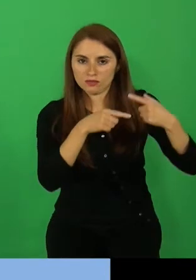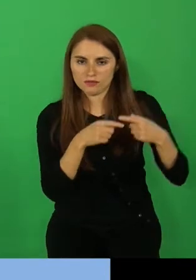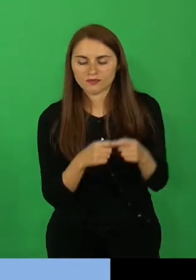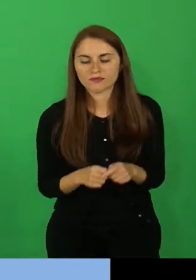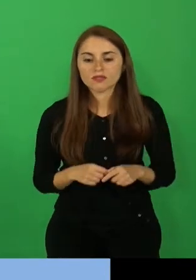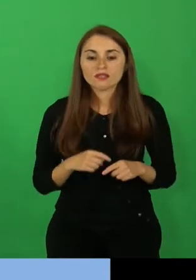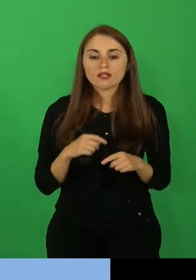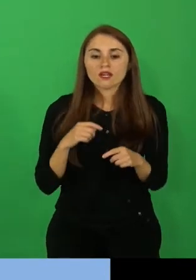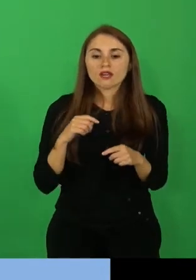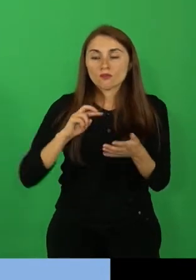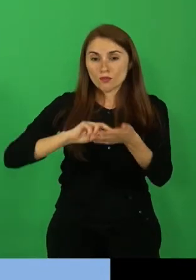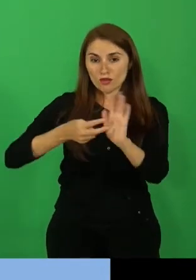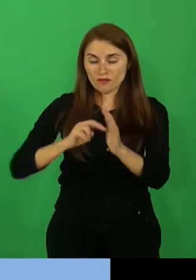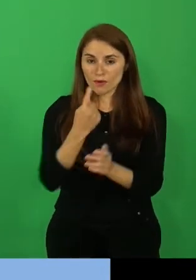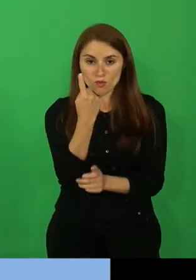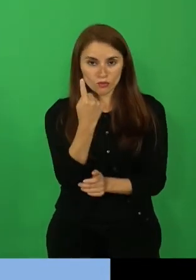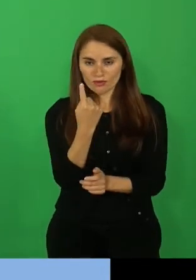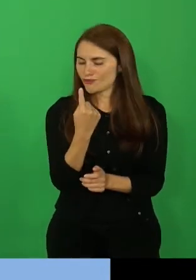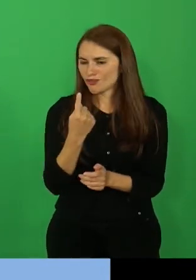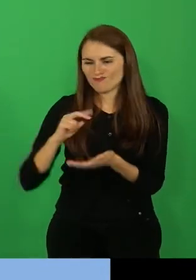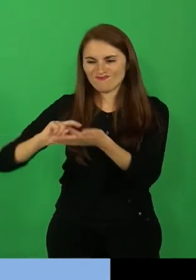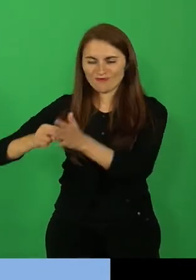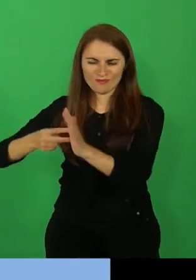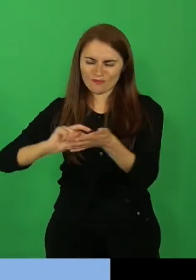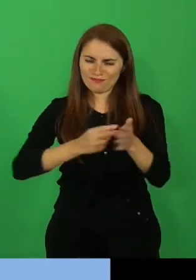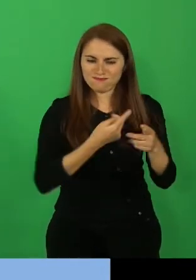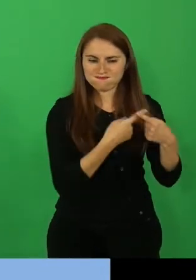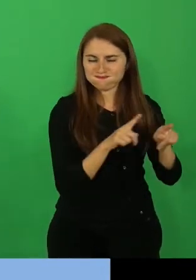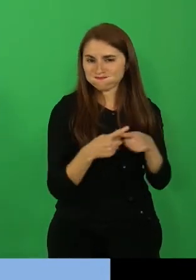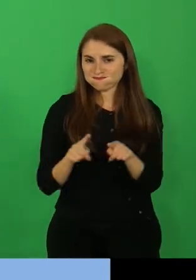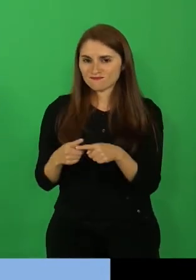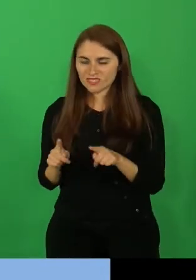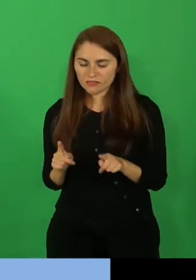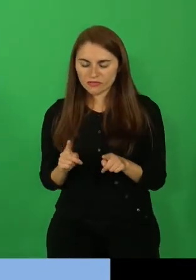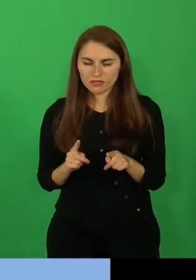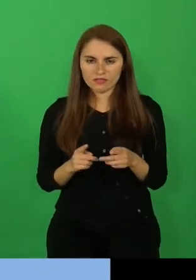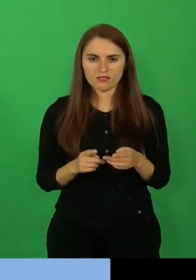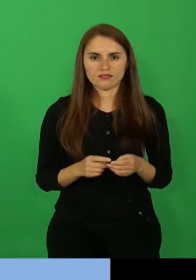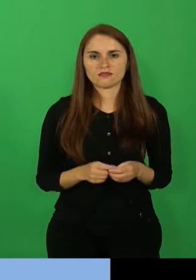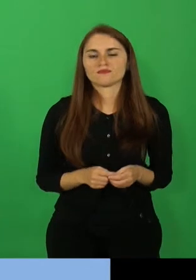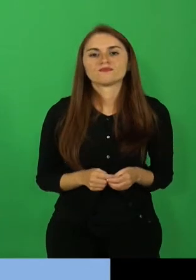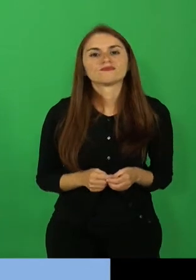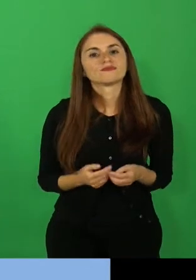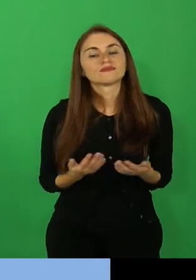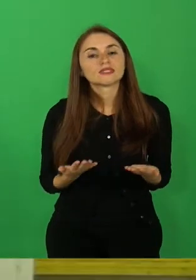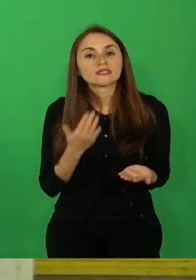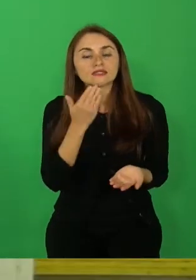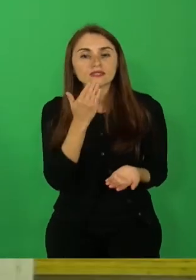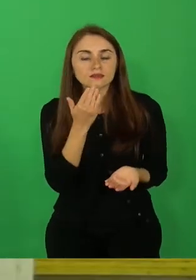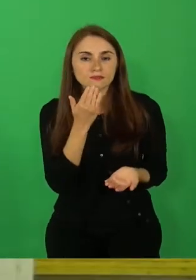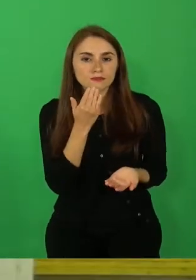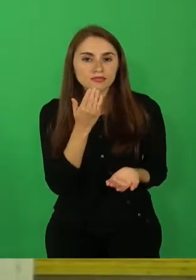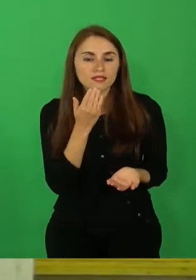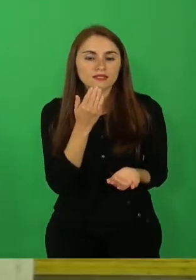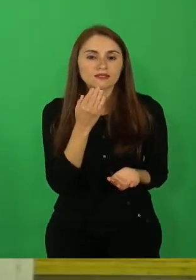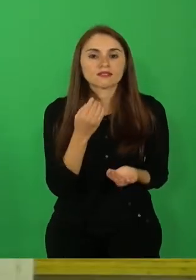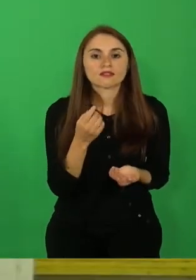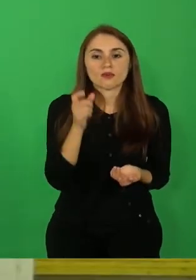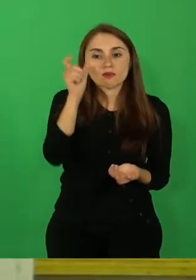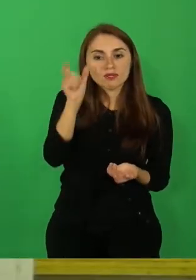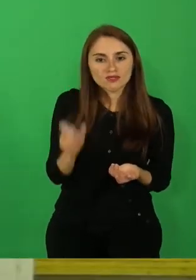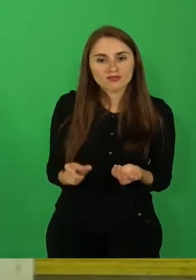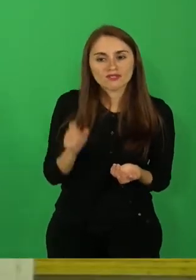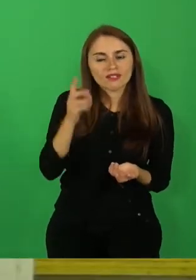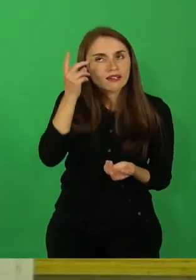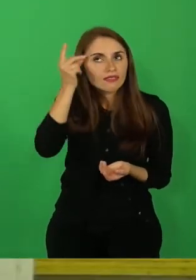solamente enfrentamos un problema, sino que nos podemos encontrar con varios, con muchos. Y también tiene un autor que